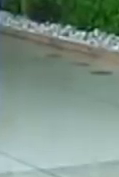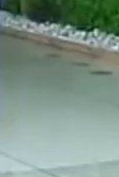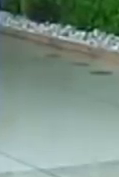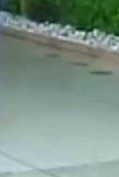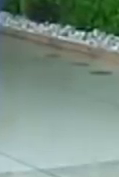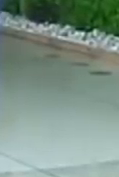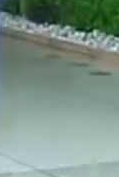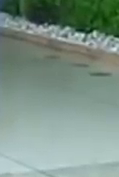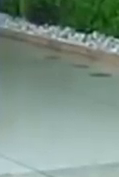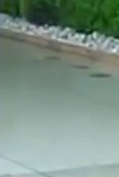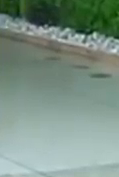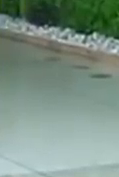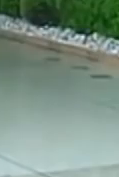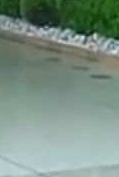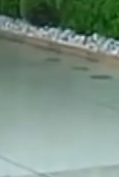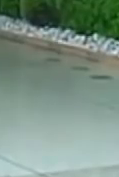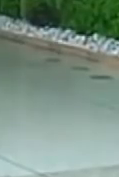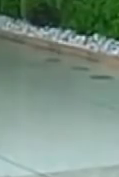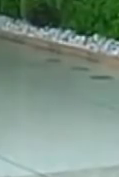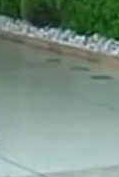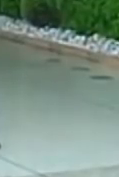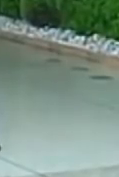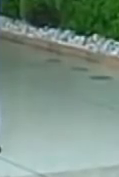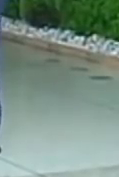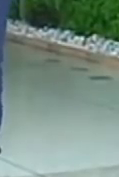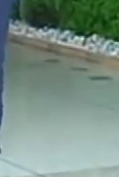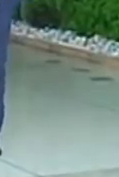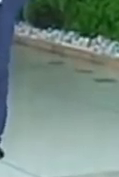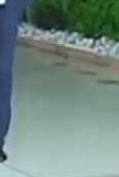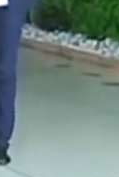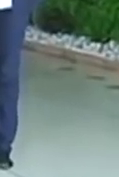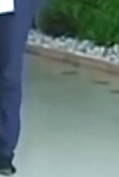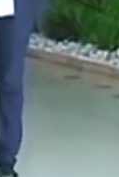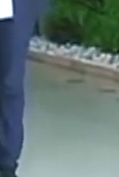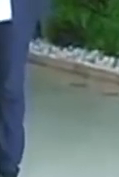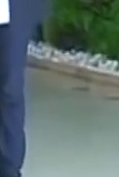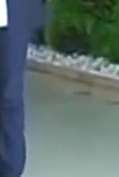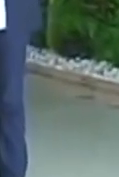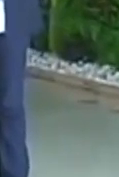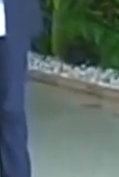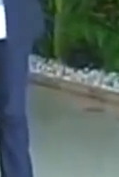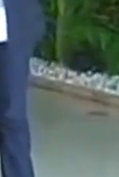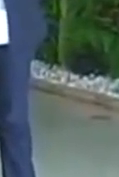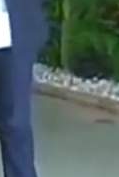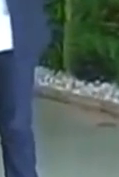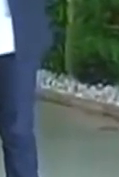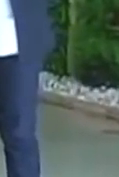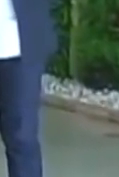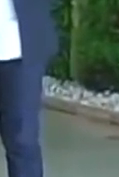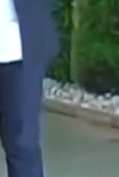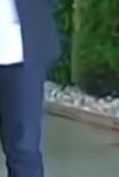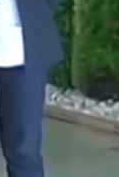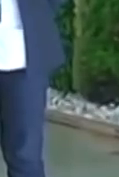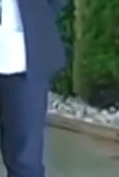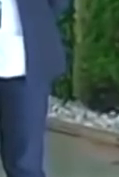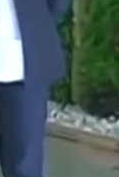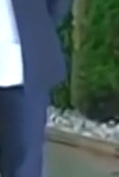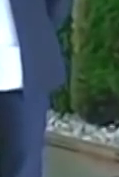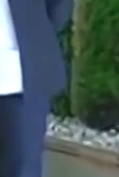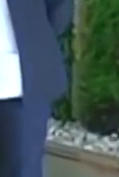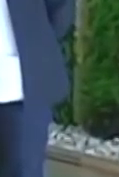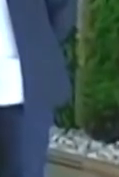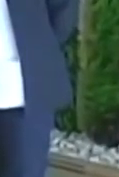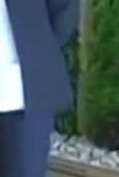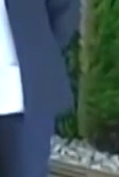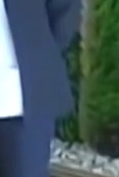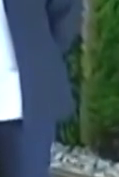Oficina Sanitaria Internacional, también el equipo de epidemiología del estado La Guaira y, bueno, la doctora